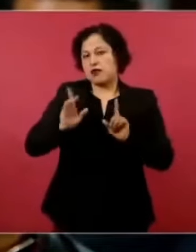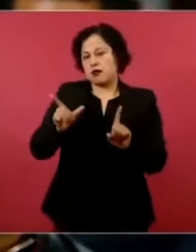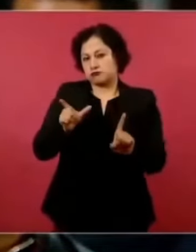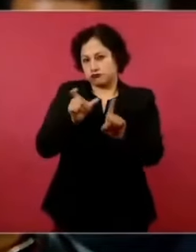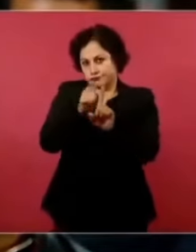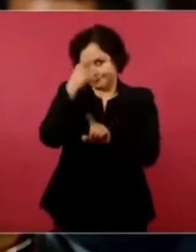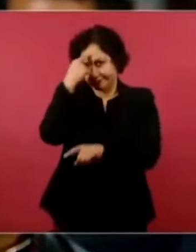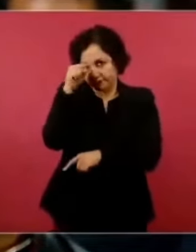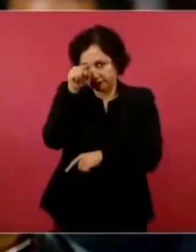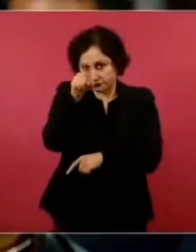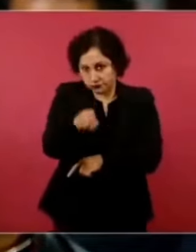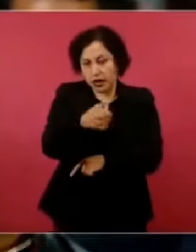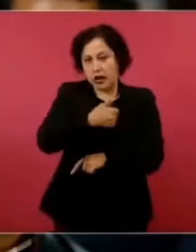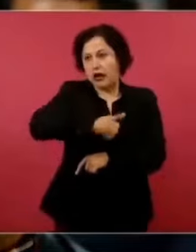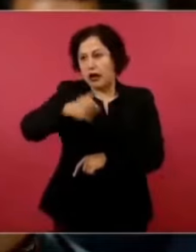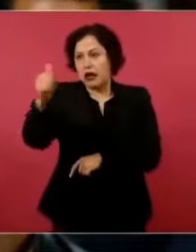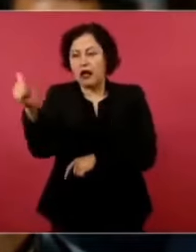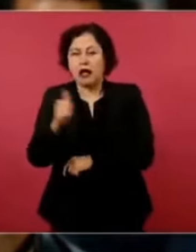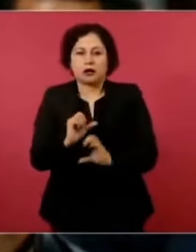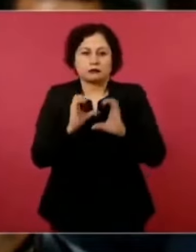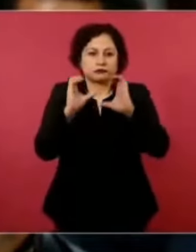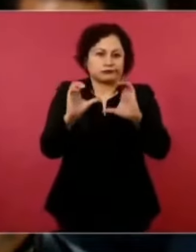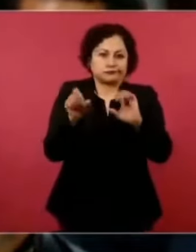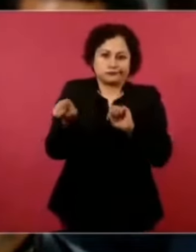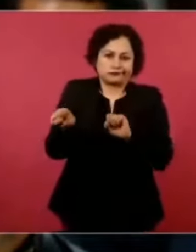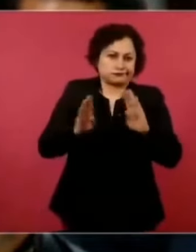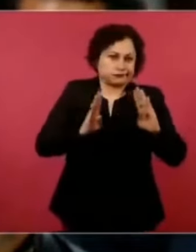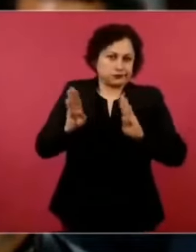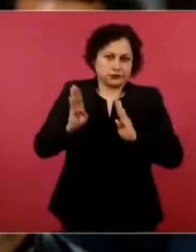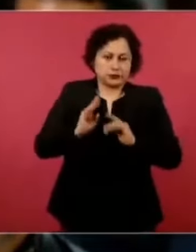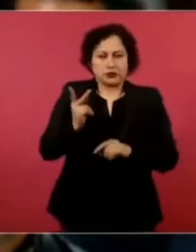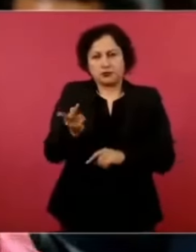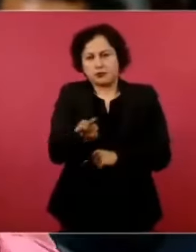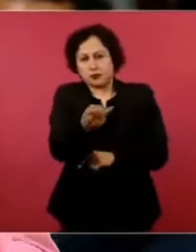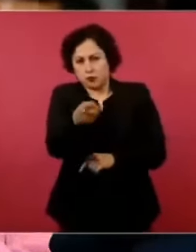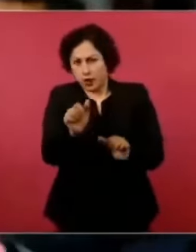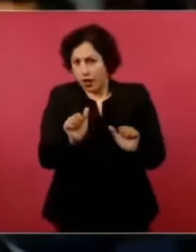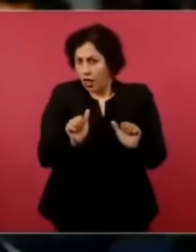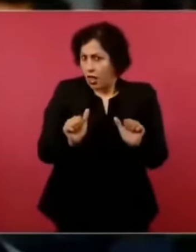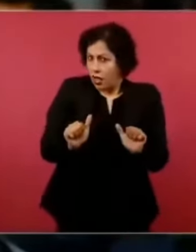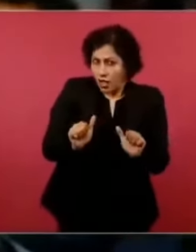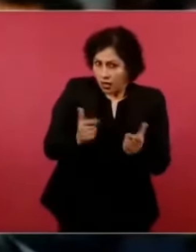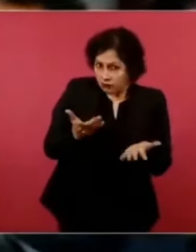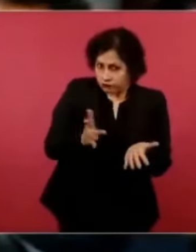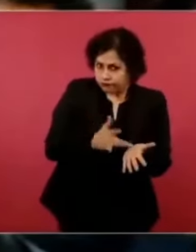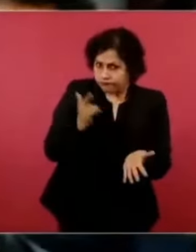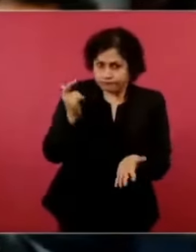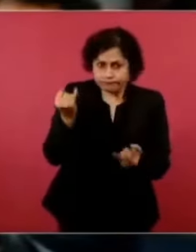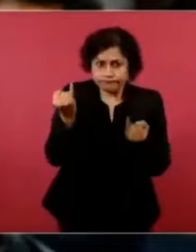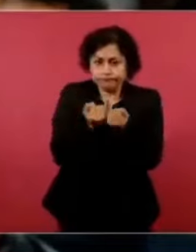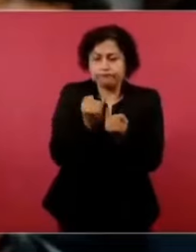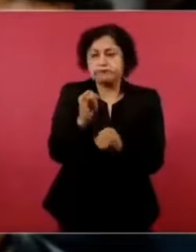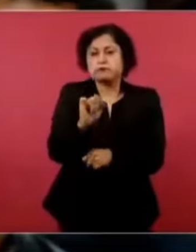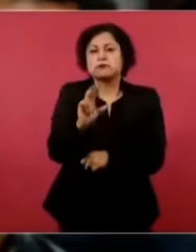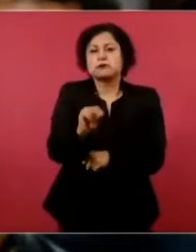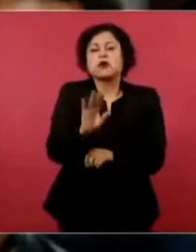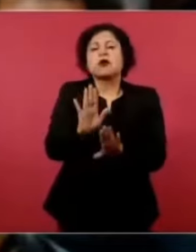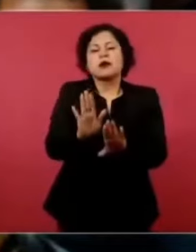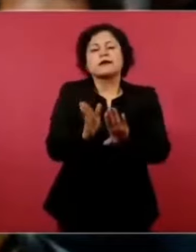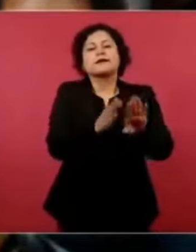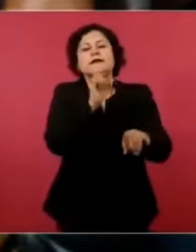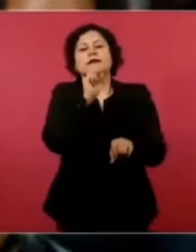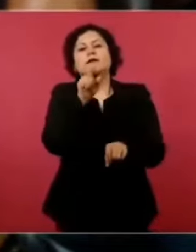para traslados, sobre todo en este aspecto de si no fueron privilegios, pero también en el tema de la salud, ¿cómo será este asunto y el